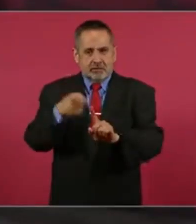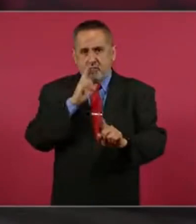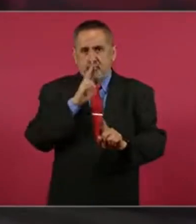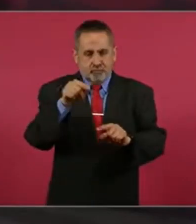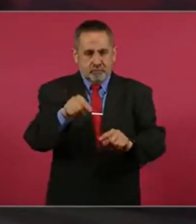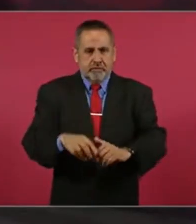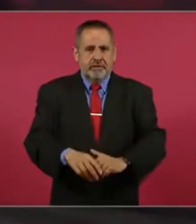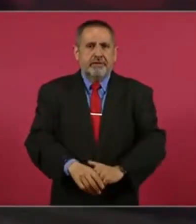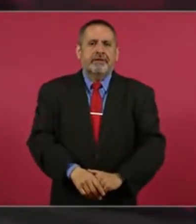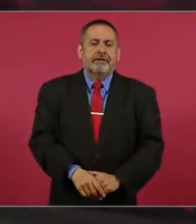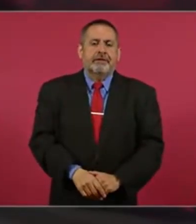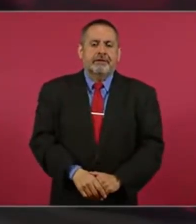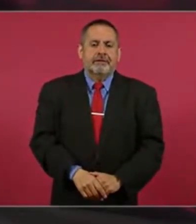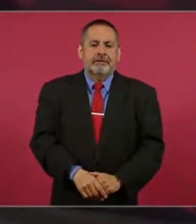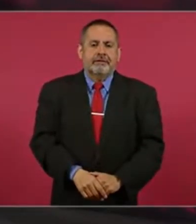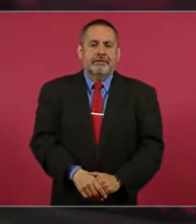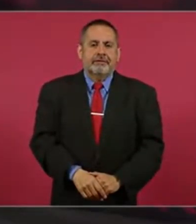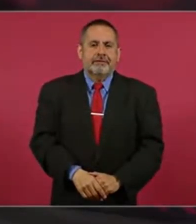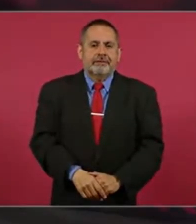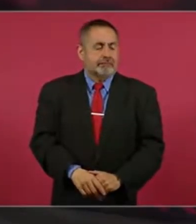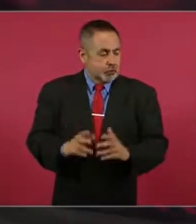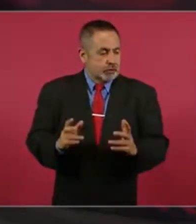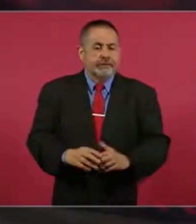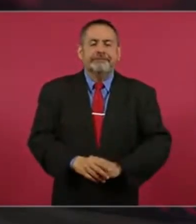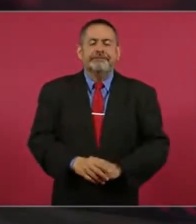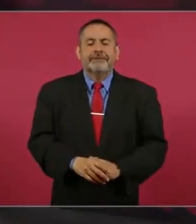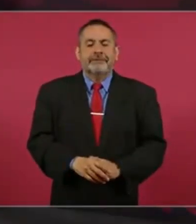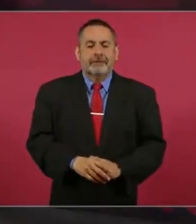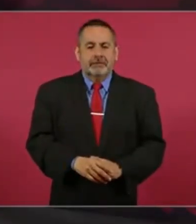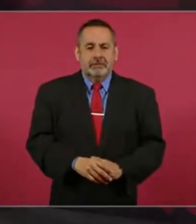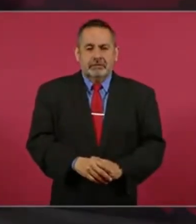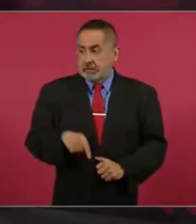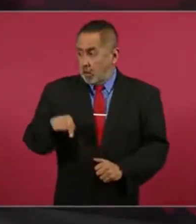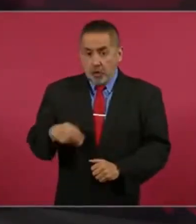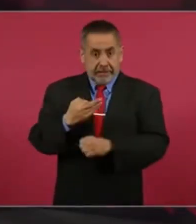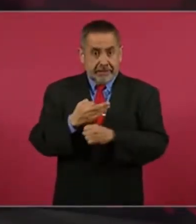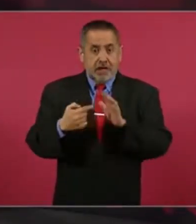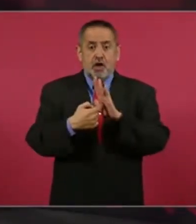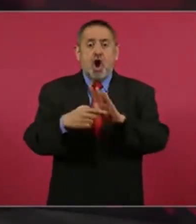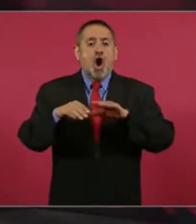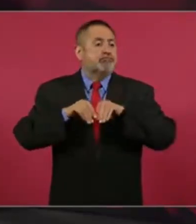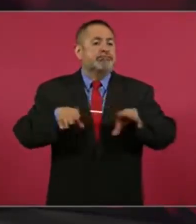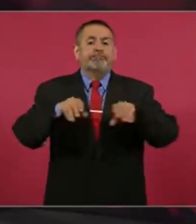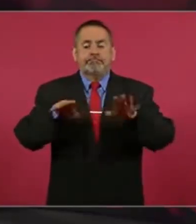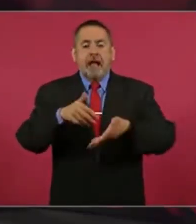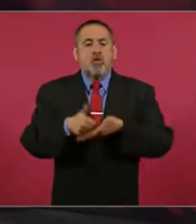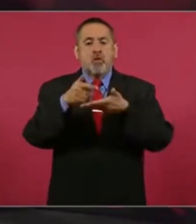tema. Entonces, ayuda mucho para que